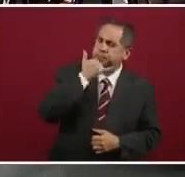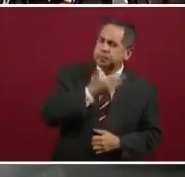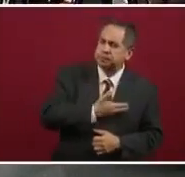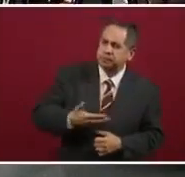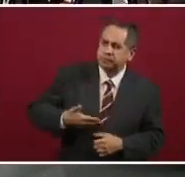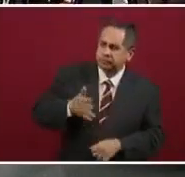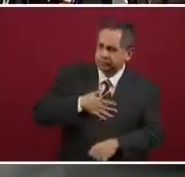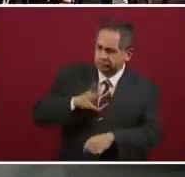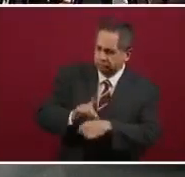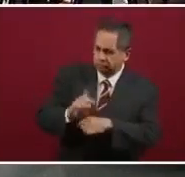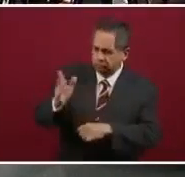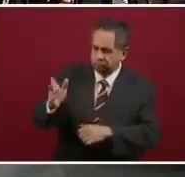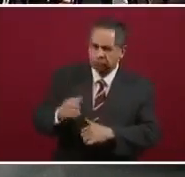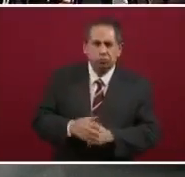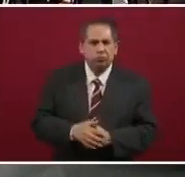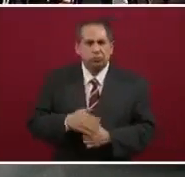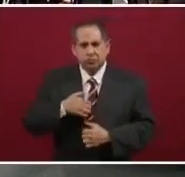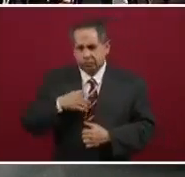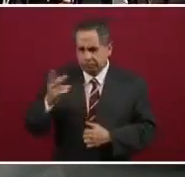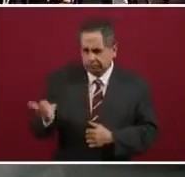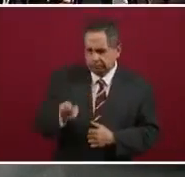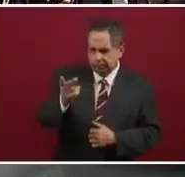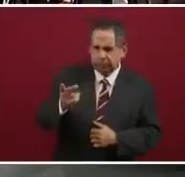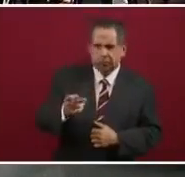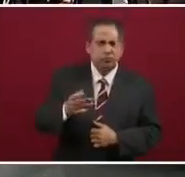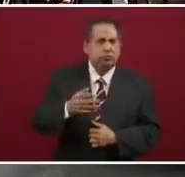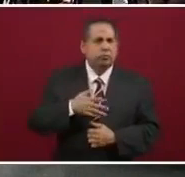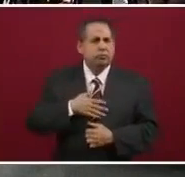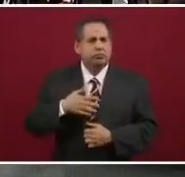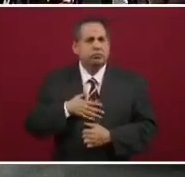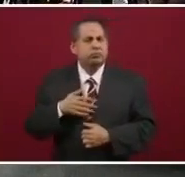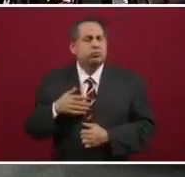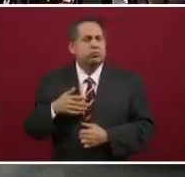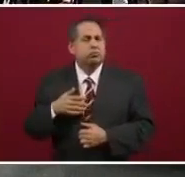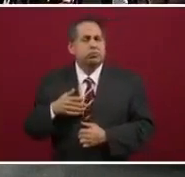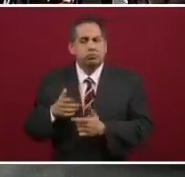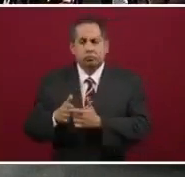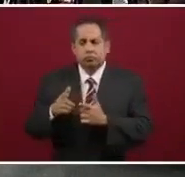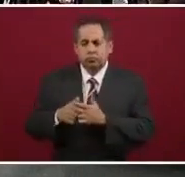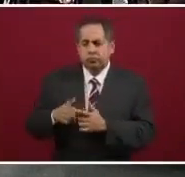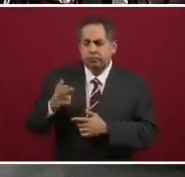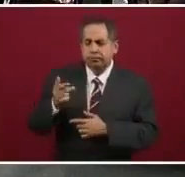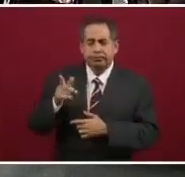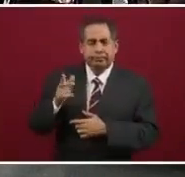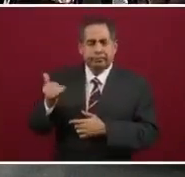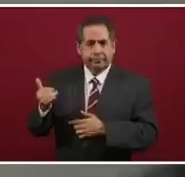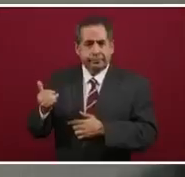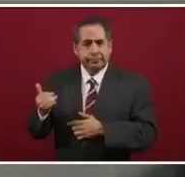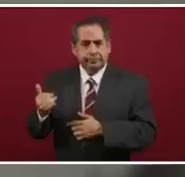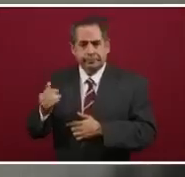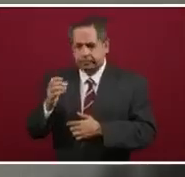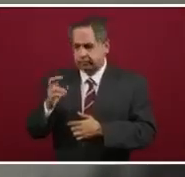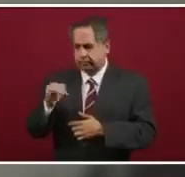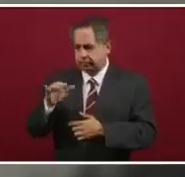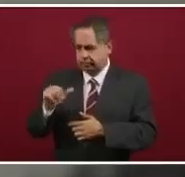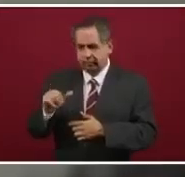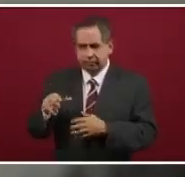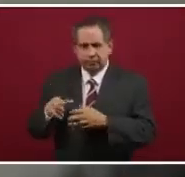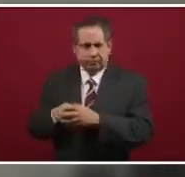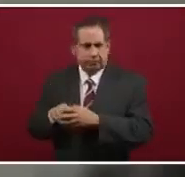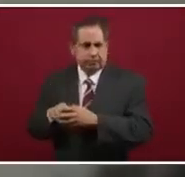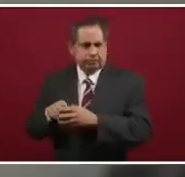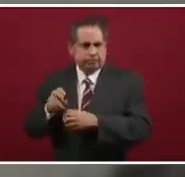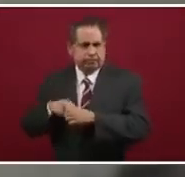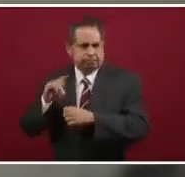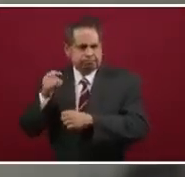días. Si quiere, hago mi pregunta. Shaila Rosagel, de Grupo Gili, El Imparcial, La Crónica y Frontera de